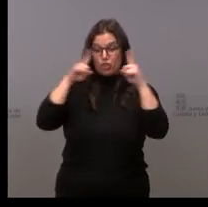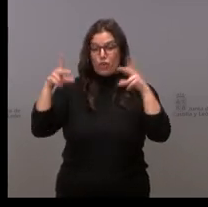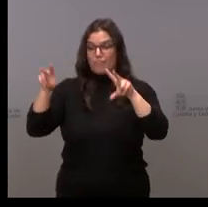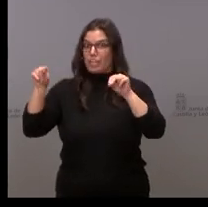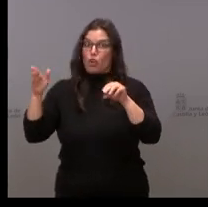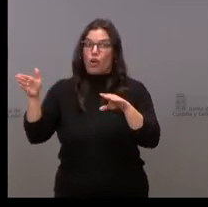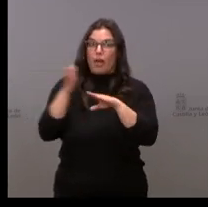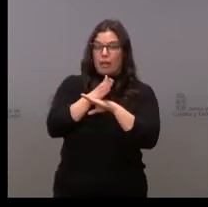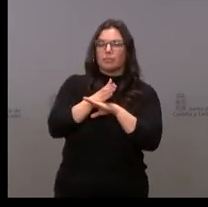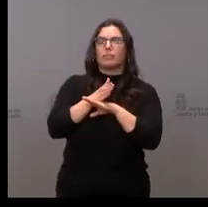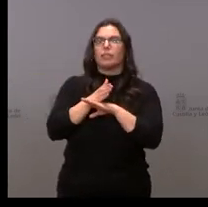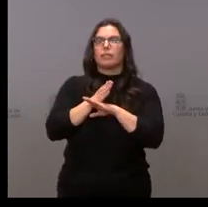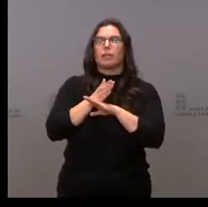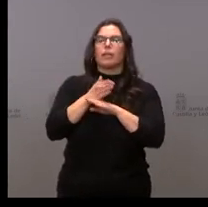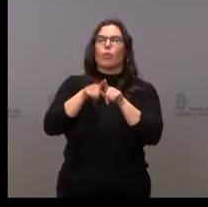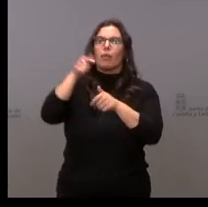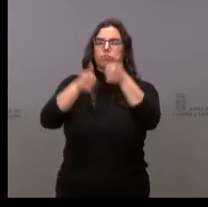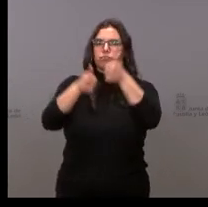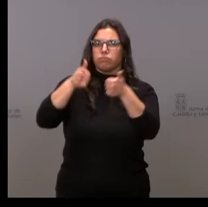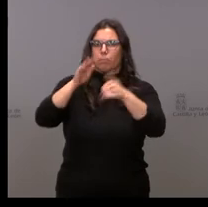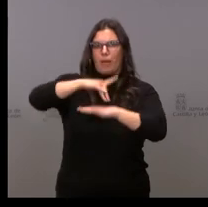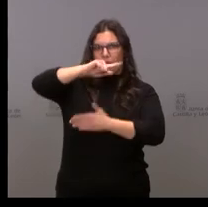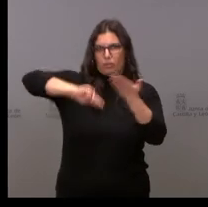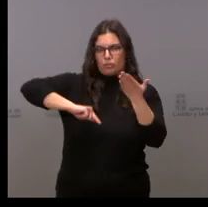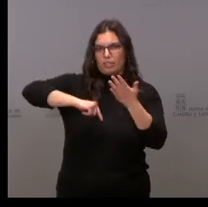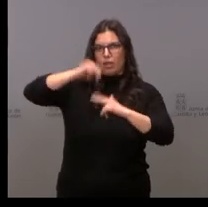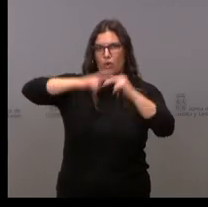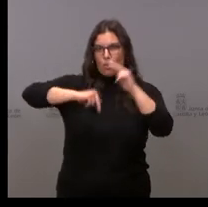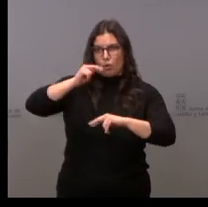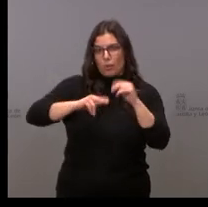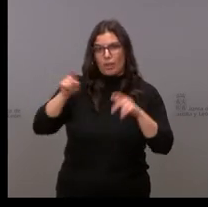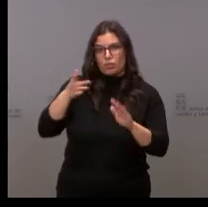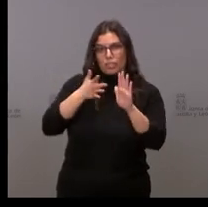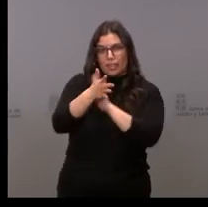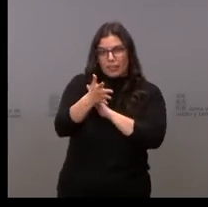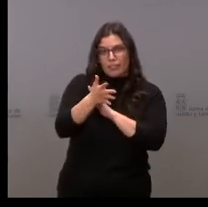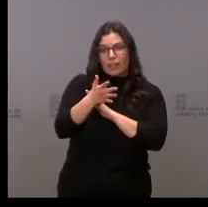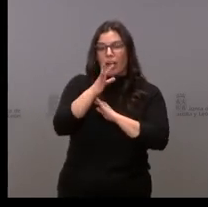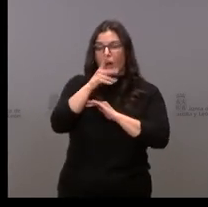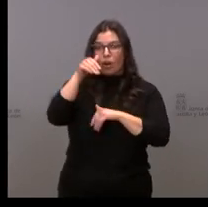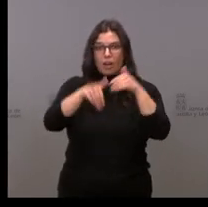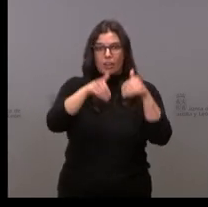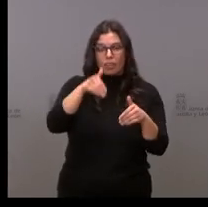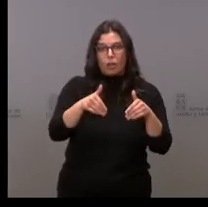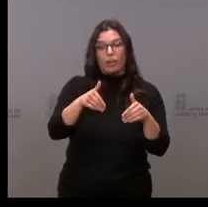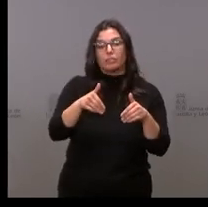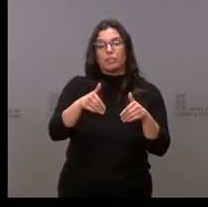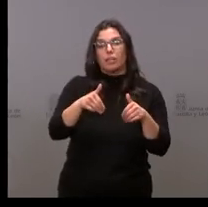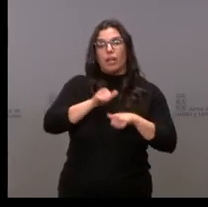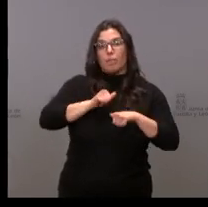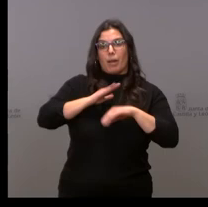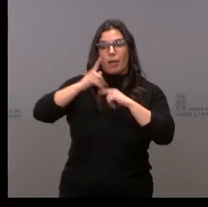con las elecciones esto ya se deja para el próximo ejecutivo o si se va a retomar esa transferencia de capital ayuntamiento para